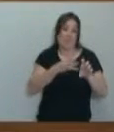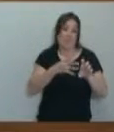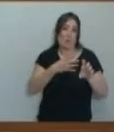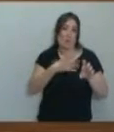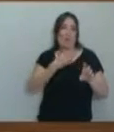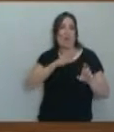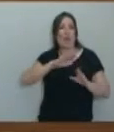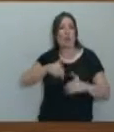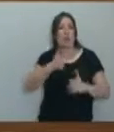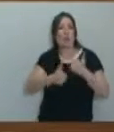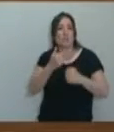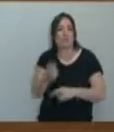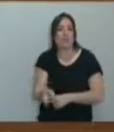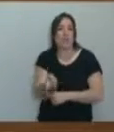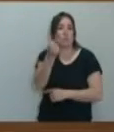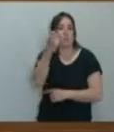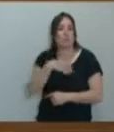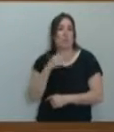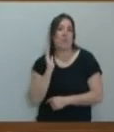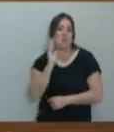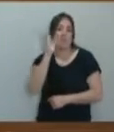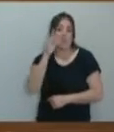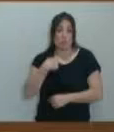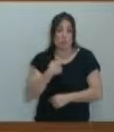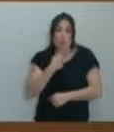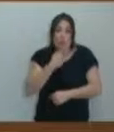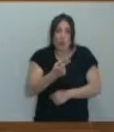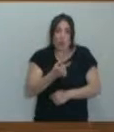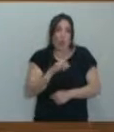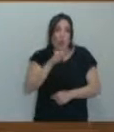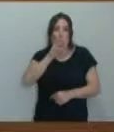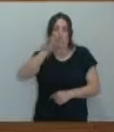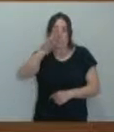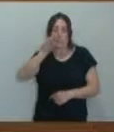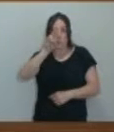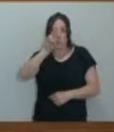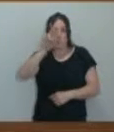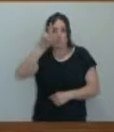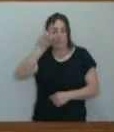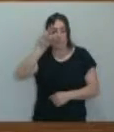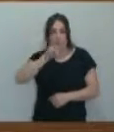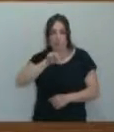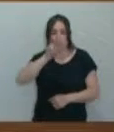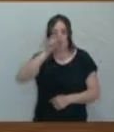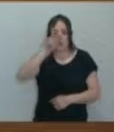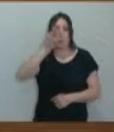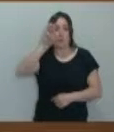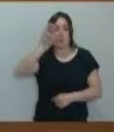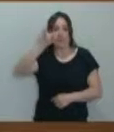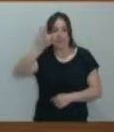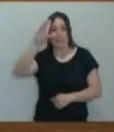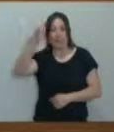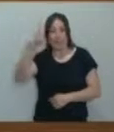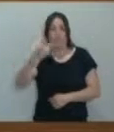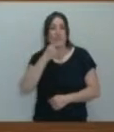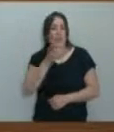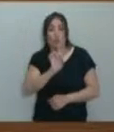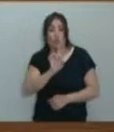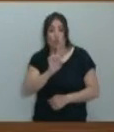dice este diputado ni lo dice UPyD, lo dicen los usuarios del puerto del Musel.